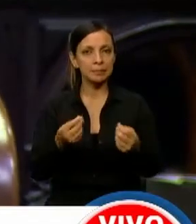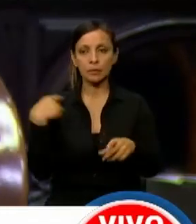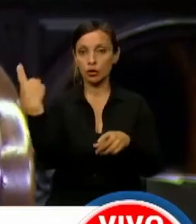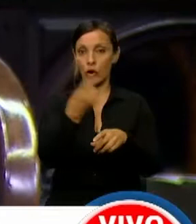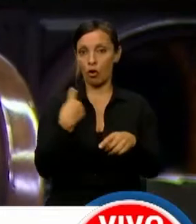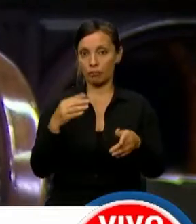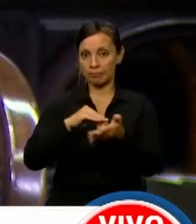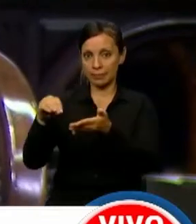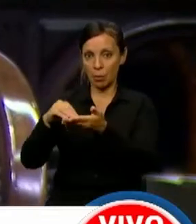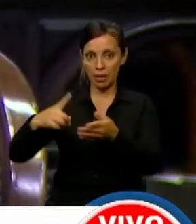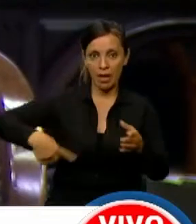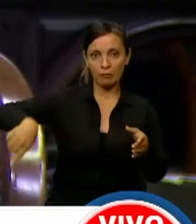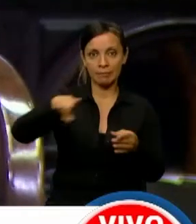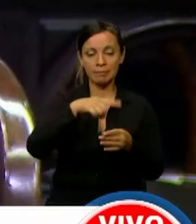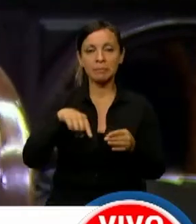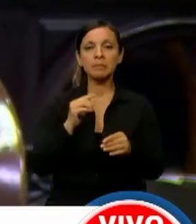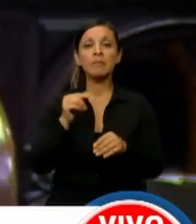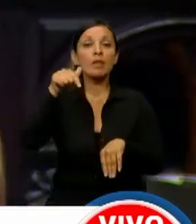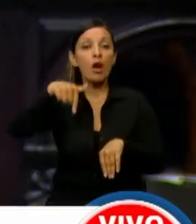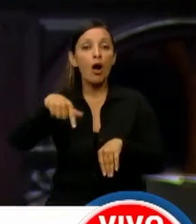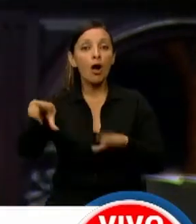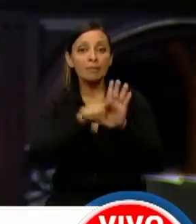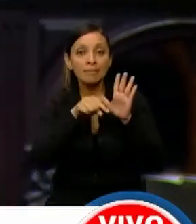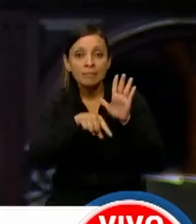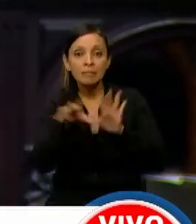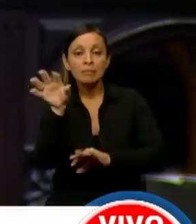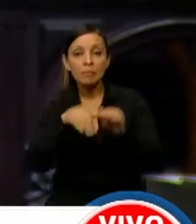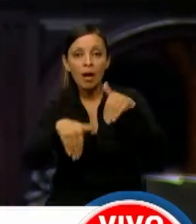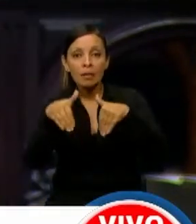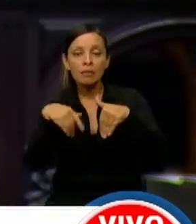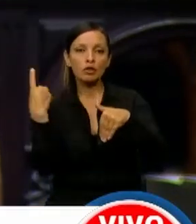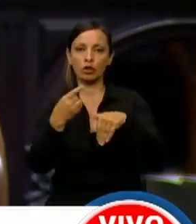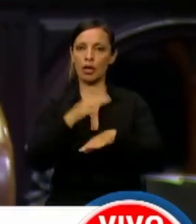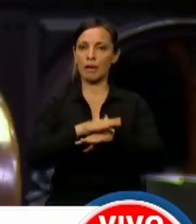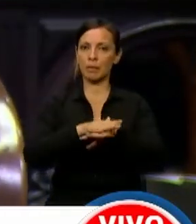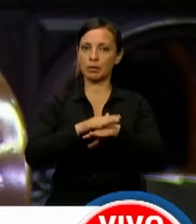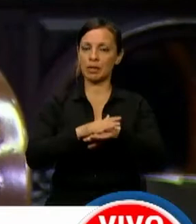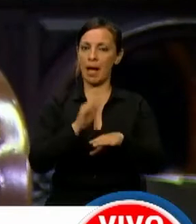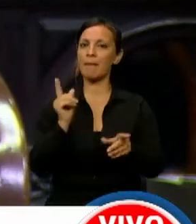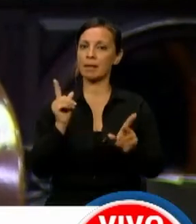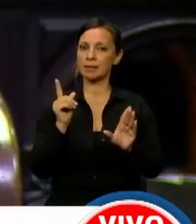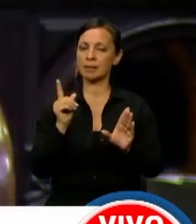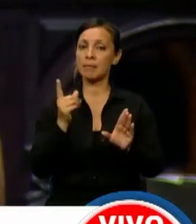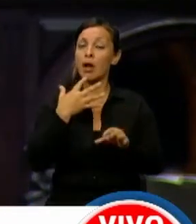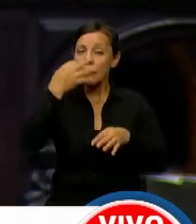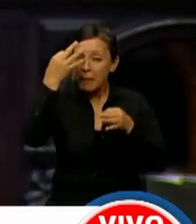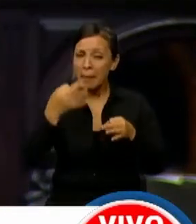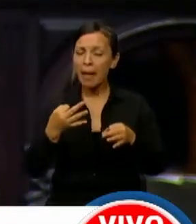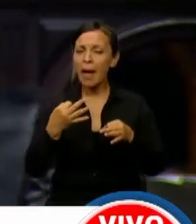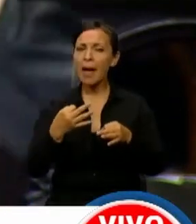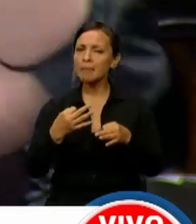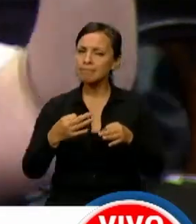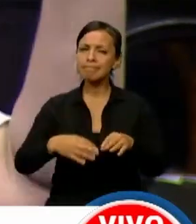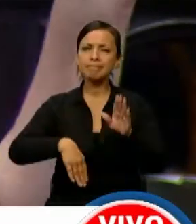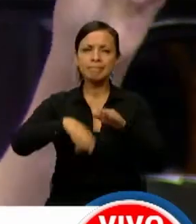acá para votar hoy esta ley somos actores de reparto de una película, que los verdaderos